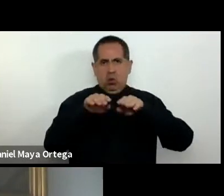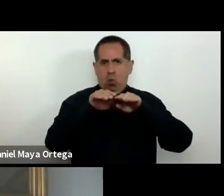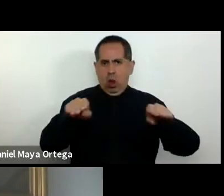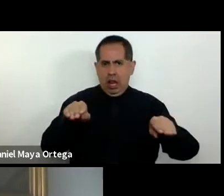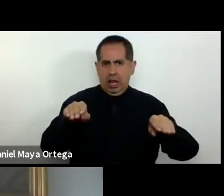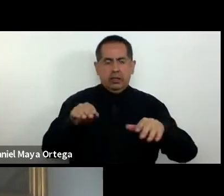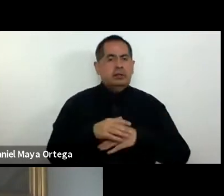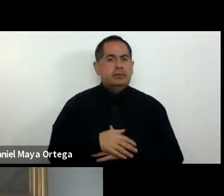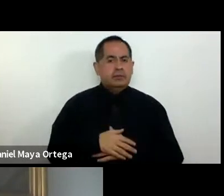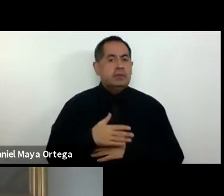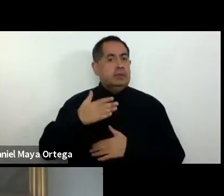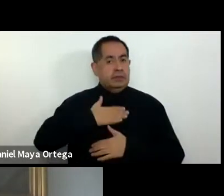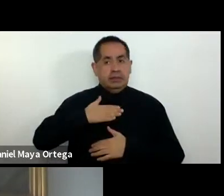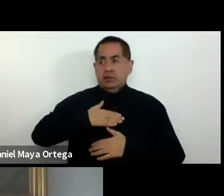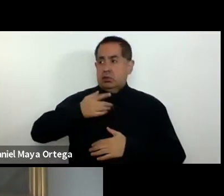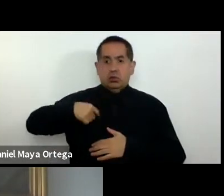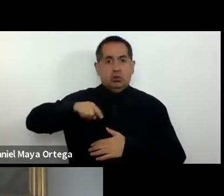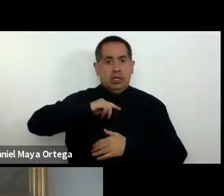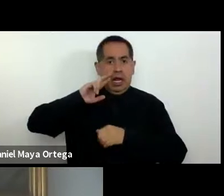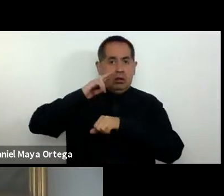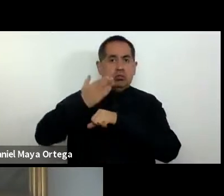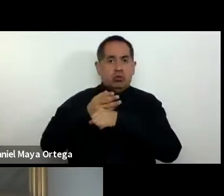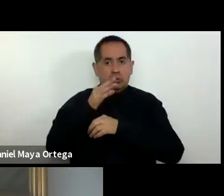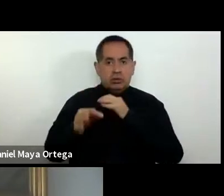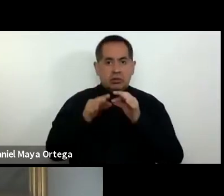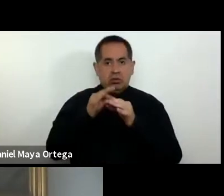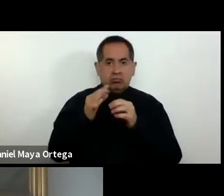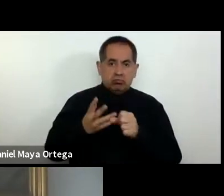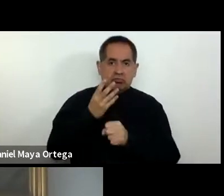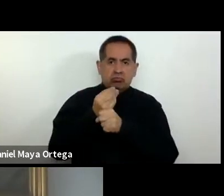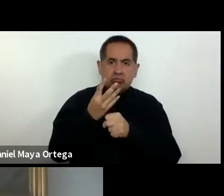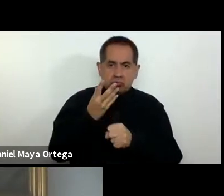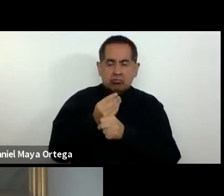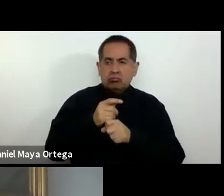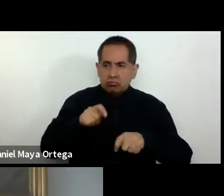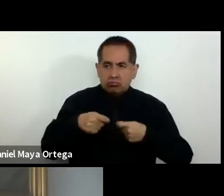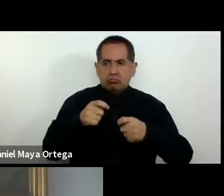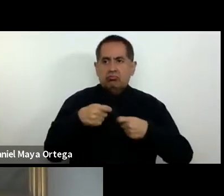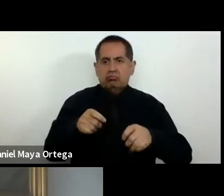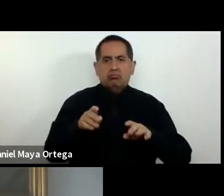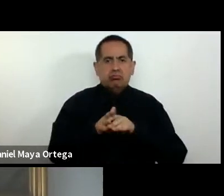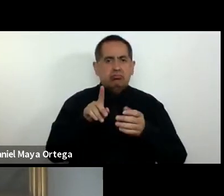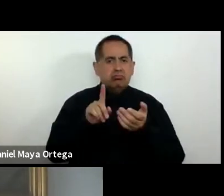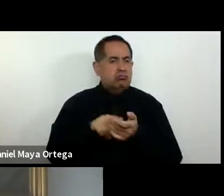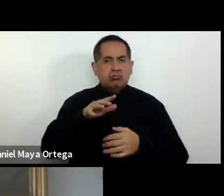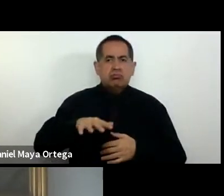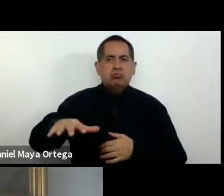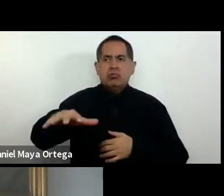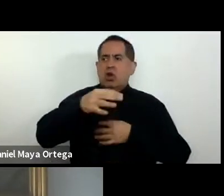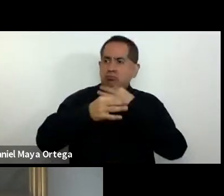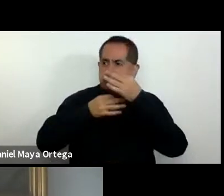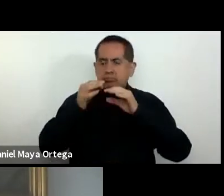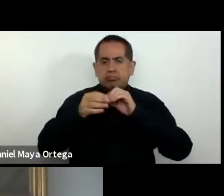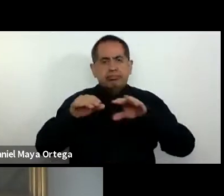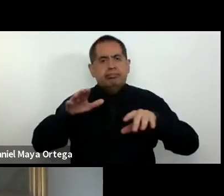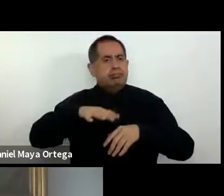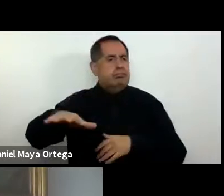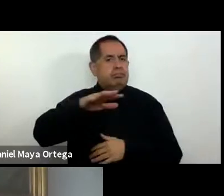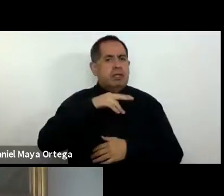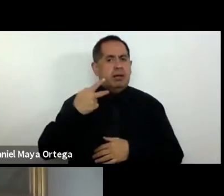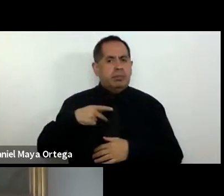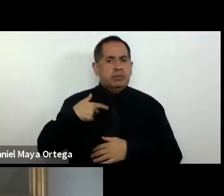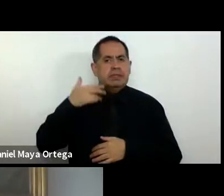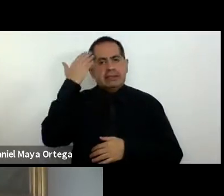Es nuestra responsabilidad abonarle a la sociedad los elementos que necesita